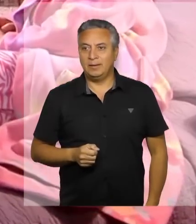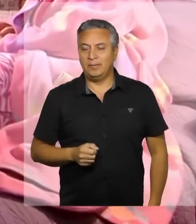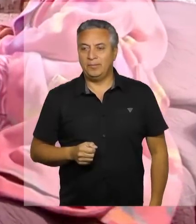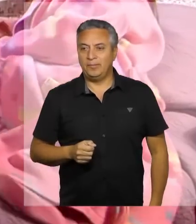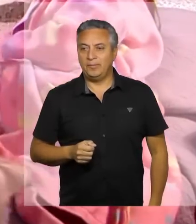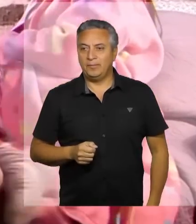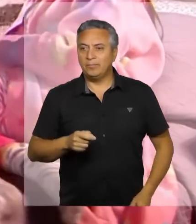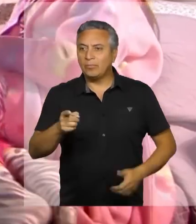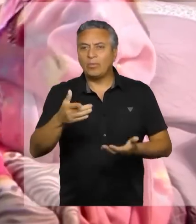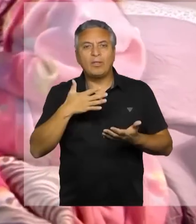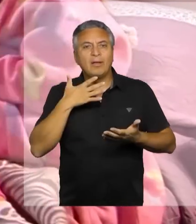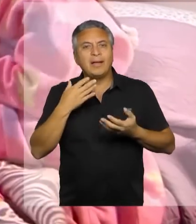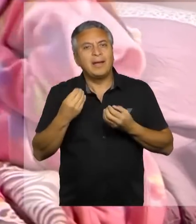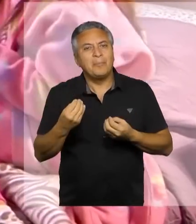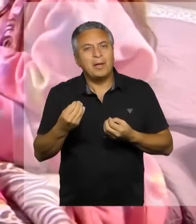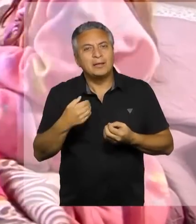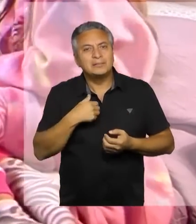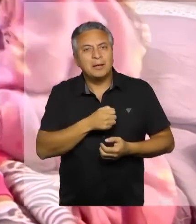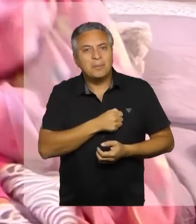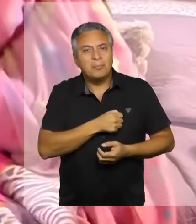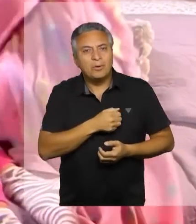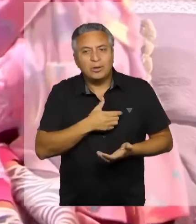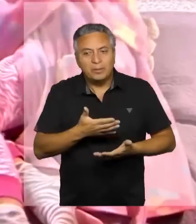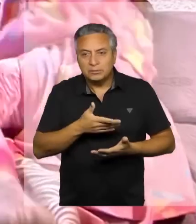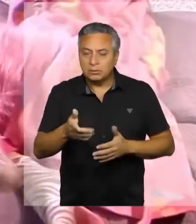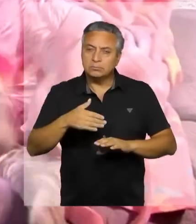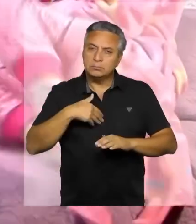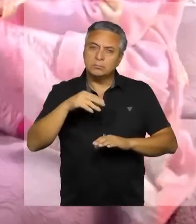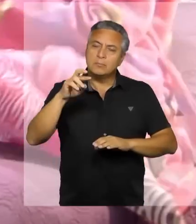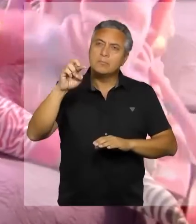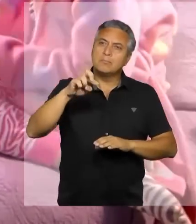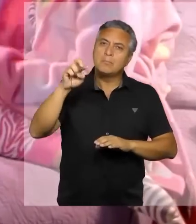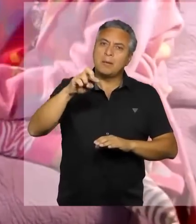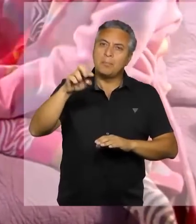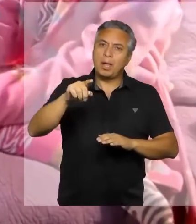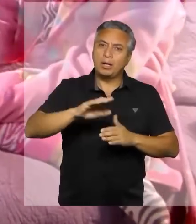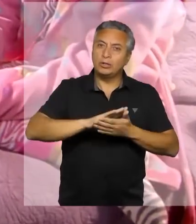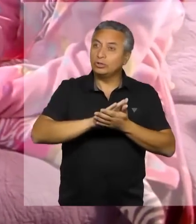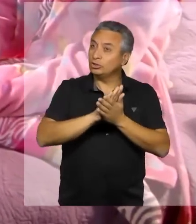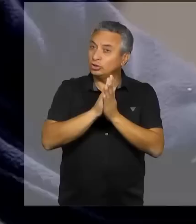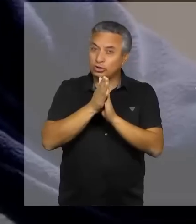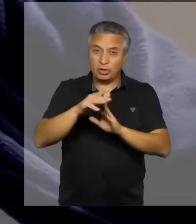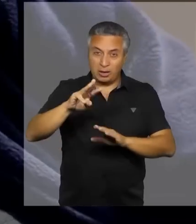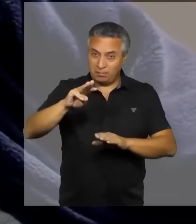¿Qué pasa, mi amor? Papá, ¿todas las madrastras son malas?